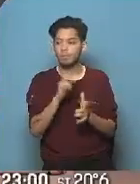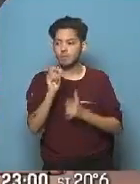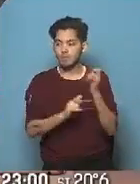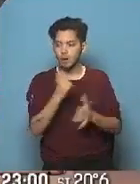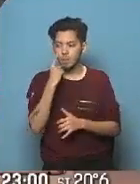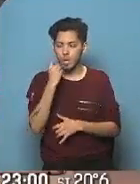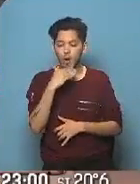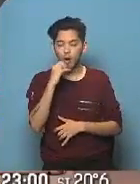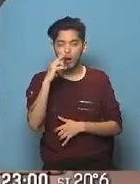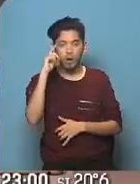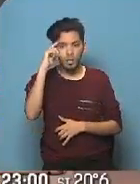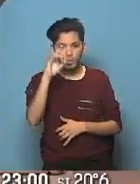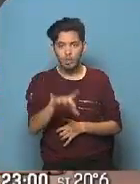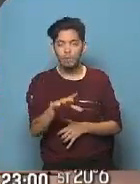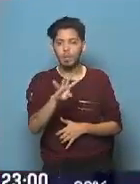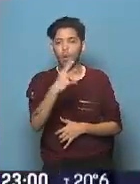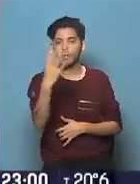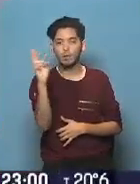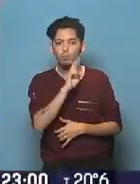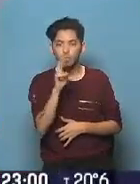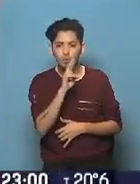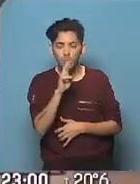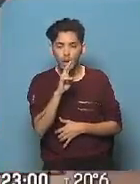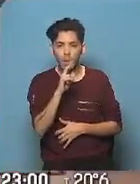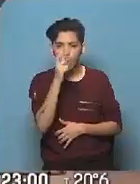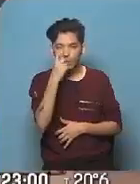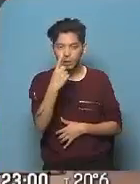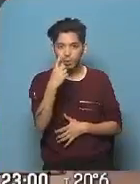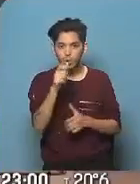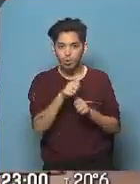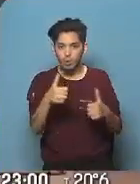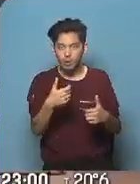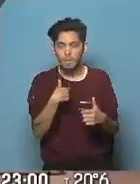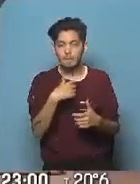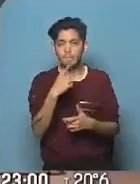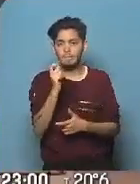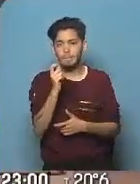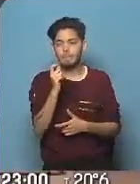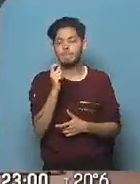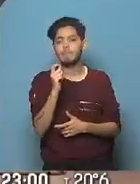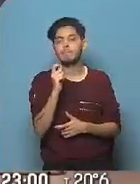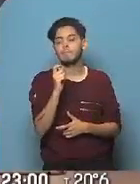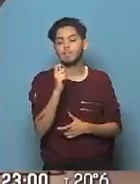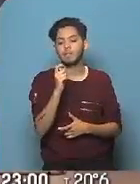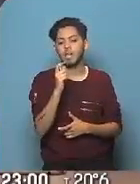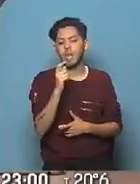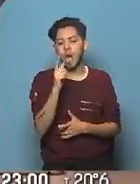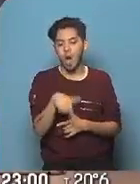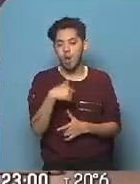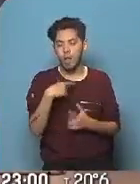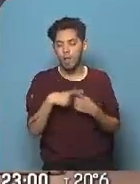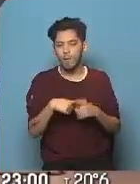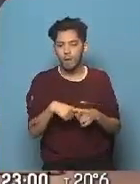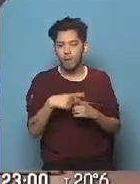del cual es sólo cuatro mujeres cuatro mujeres de 21 miembros en donde están dirimiendo una cuestión tan sensible como ésta